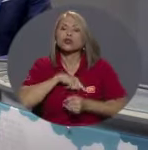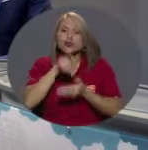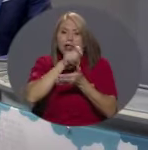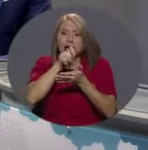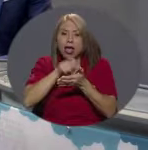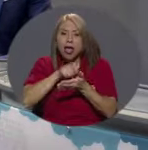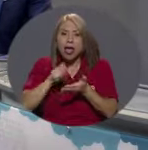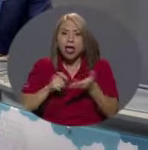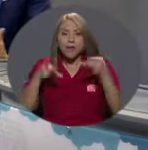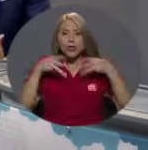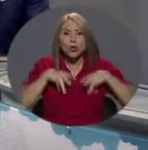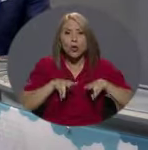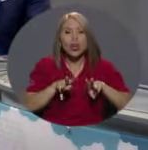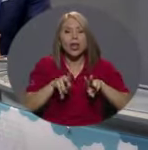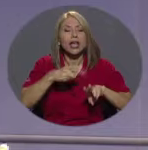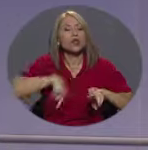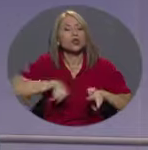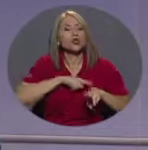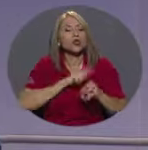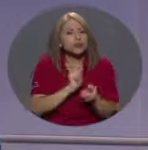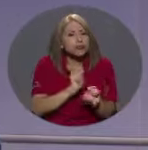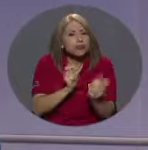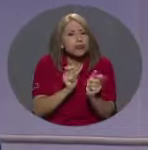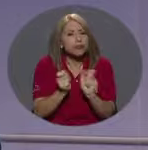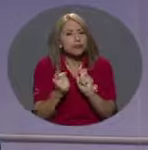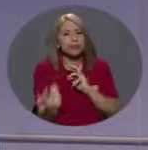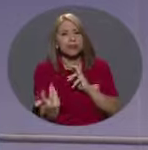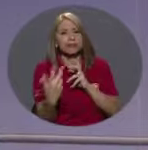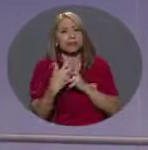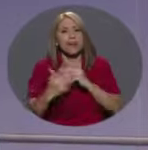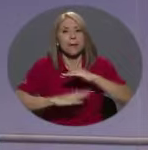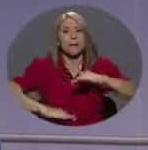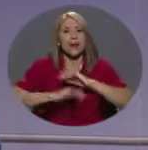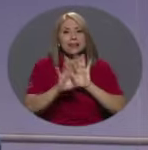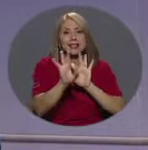una metodología en donde ajustamos bases de selección para